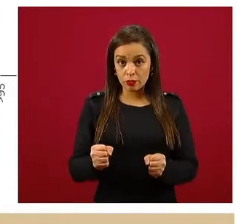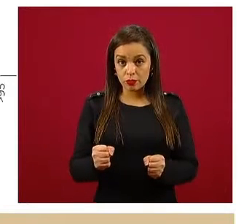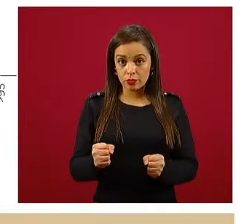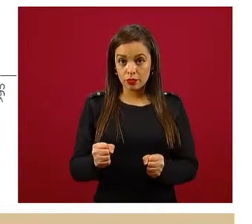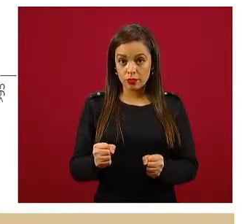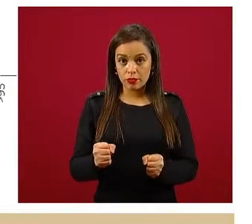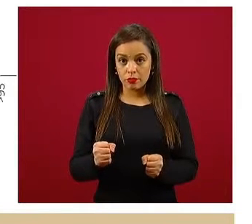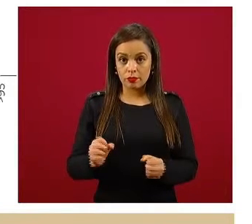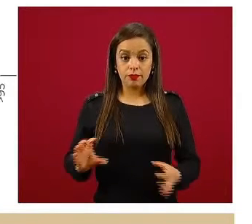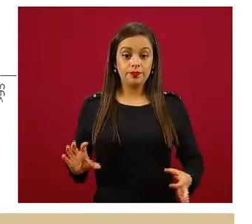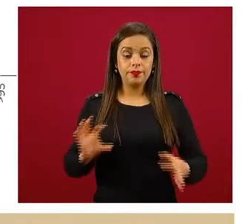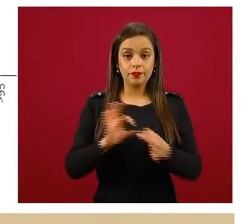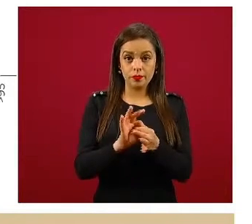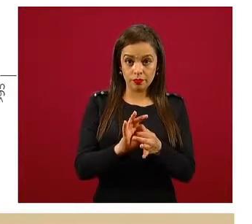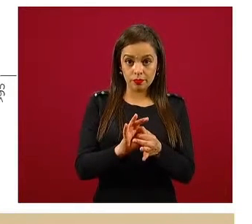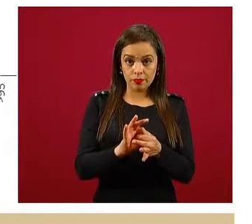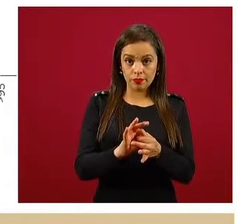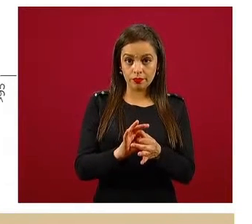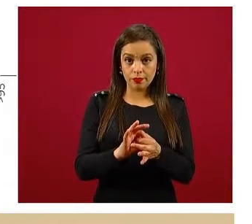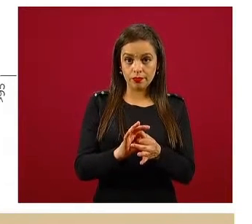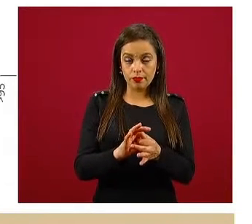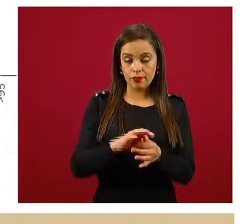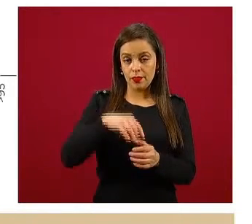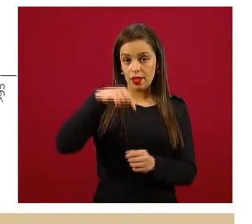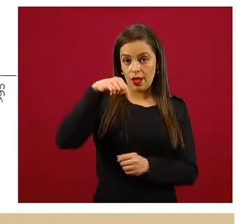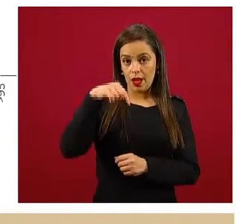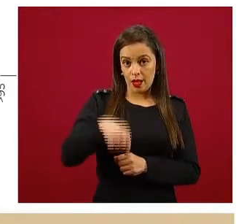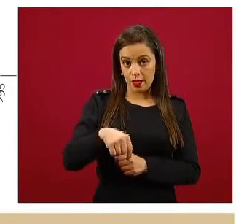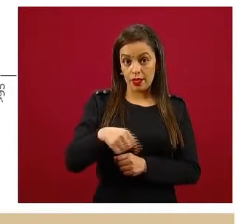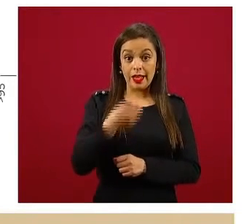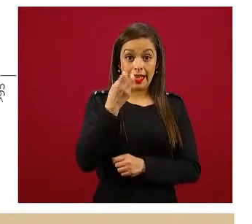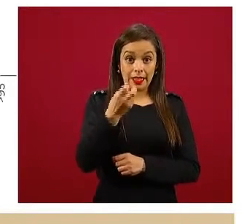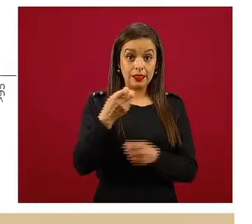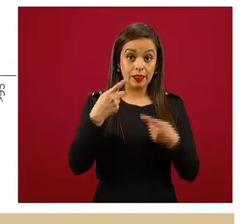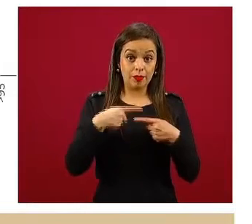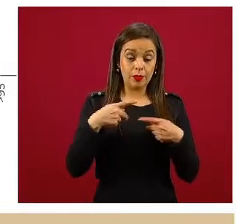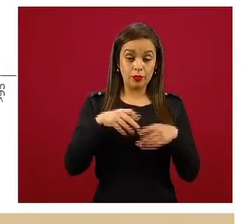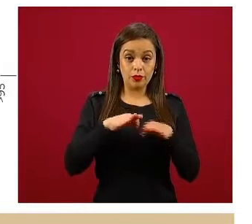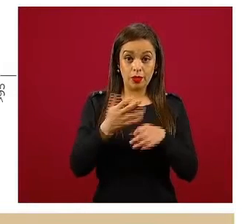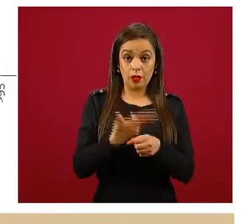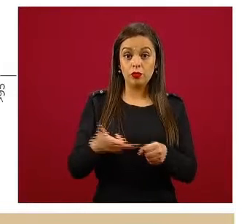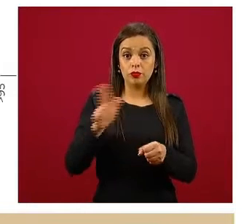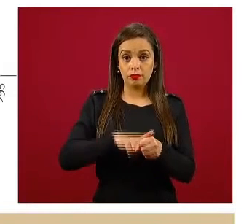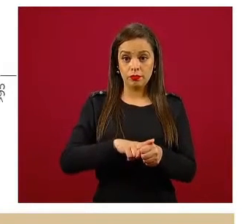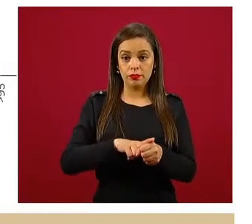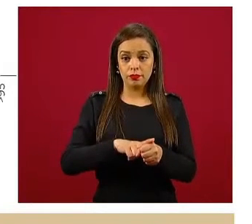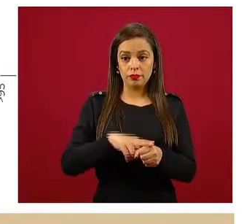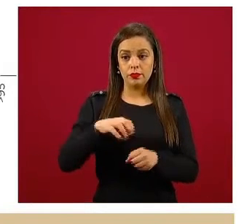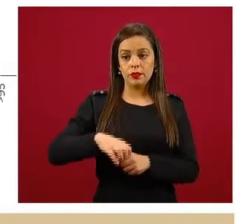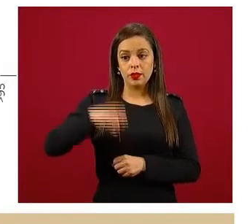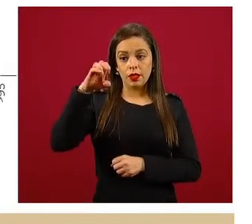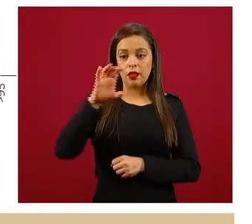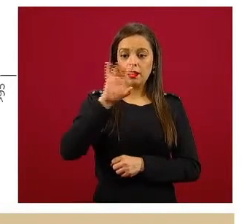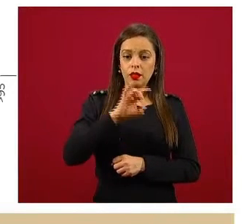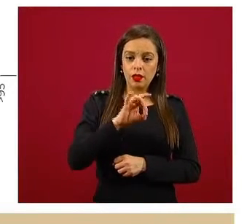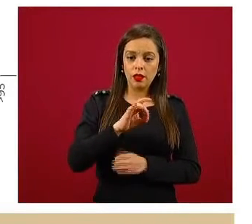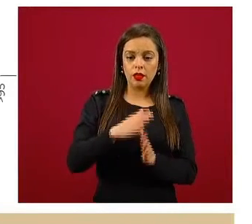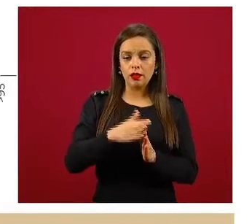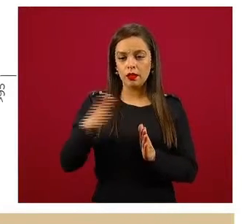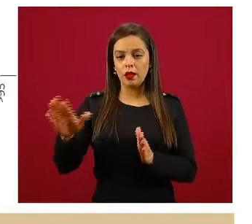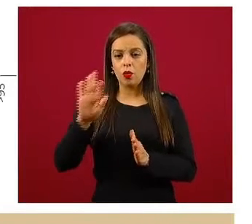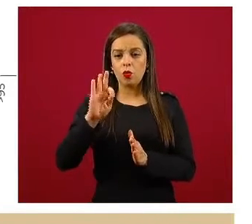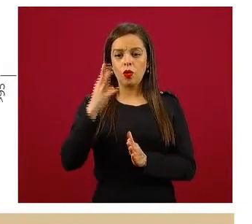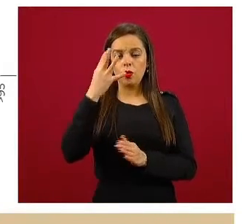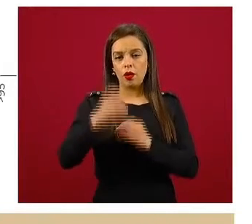en función del número de casos que ha habido en este personal, pues prácticamente entre las edades de los 30 y los